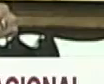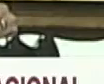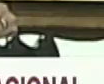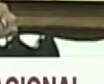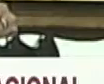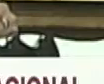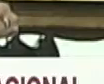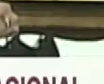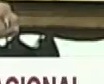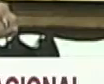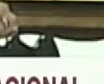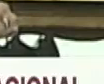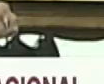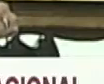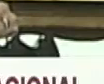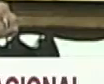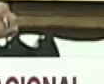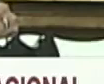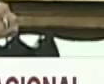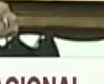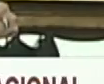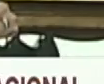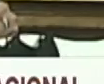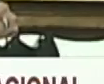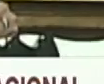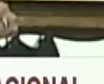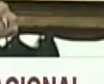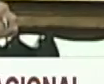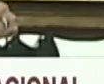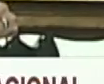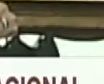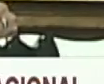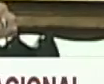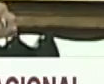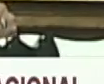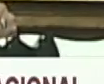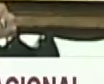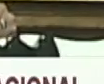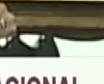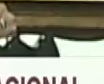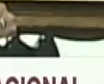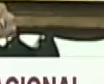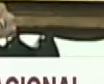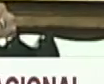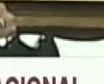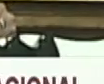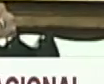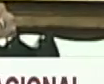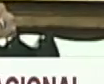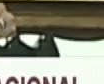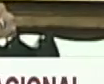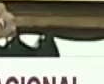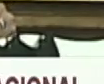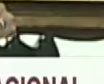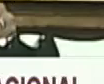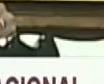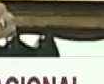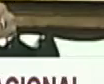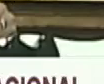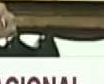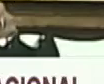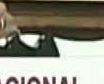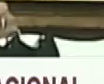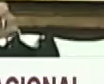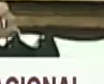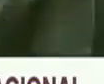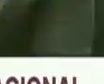culturales de Venezuela, nos honramos también las diputadas y diputados.